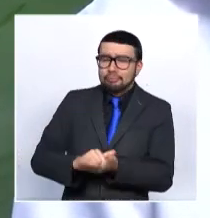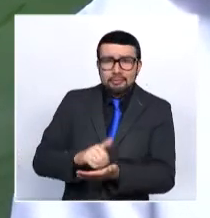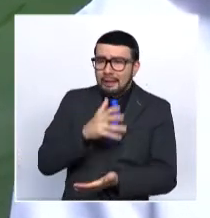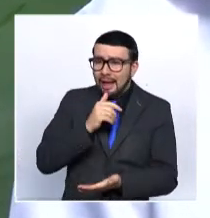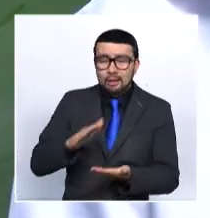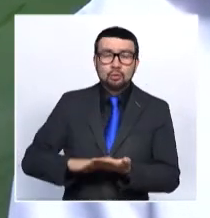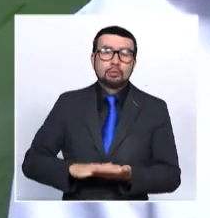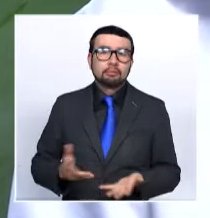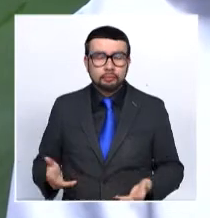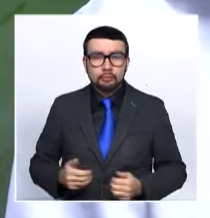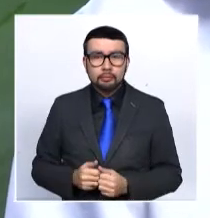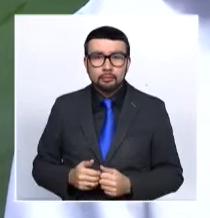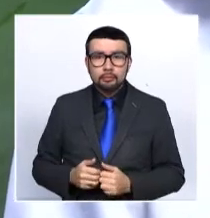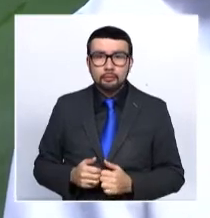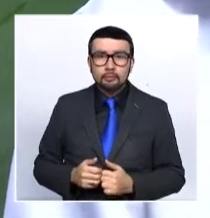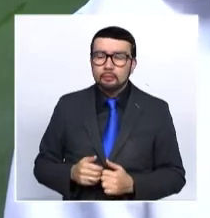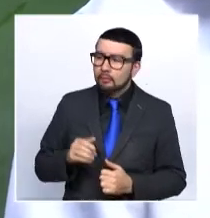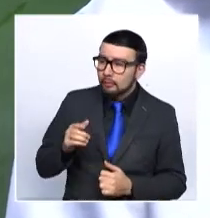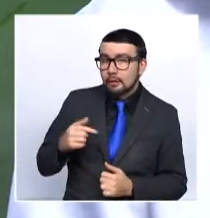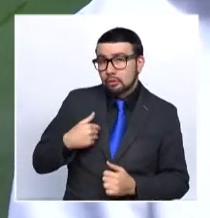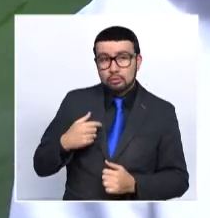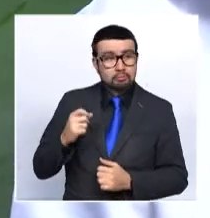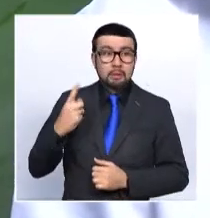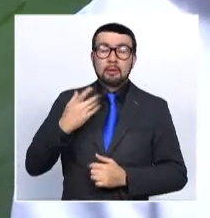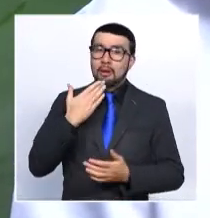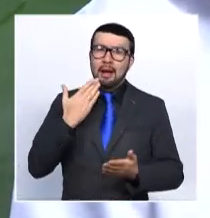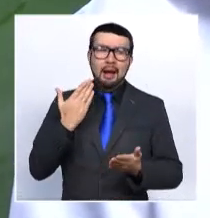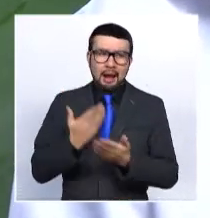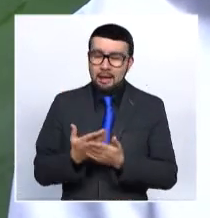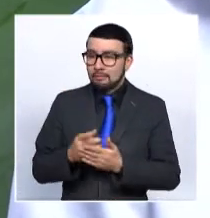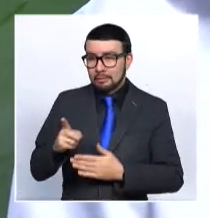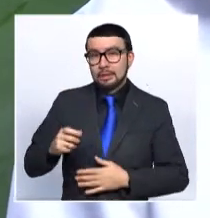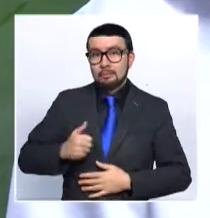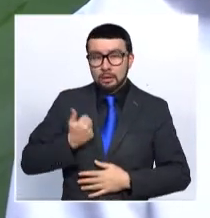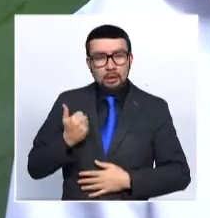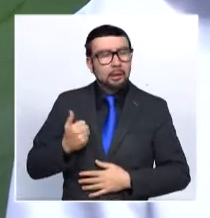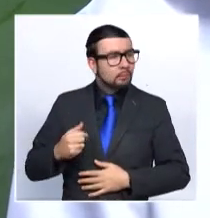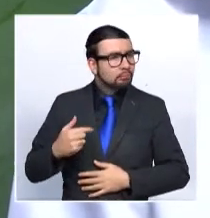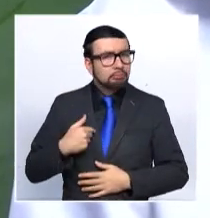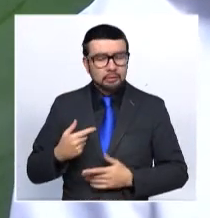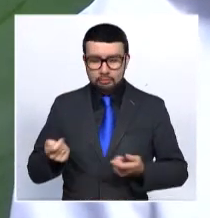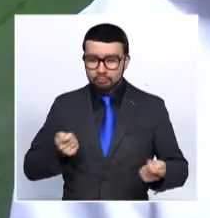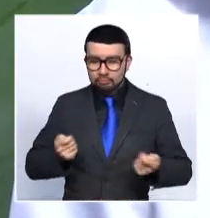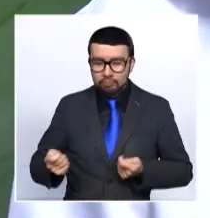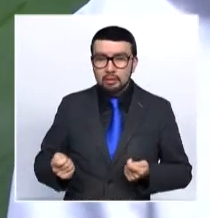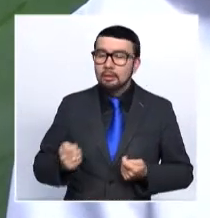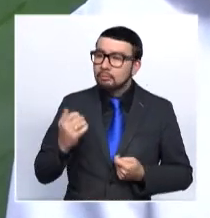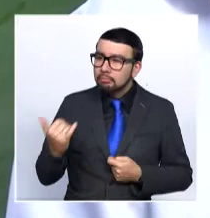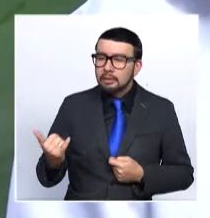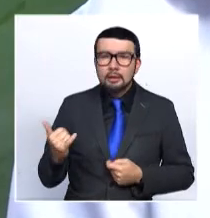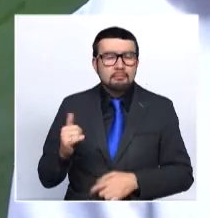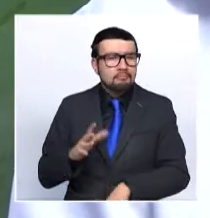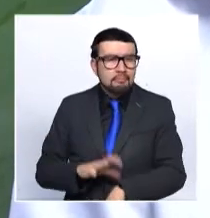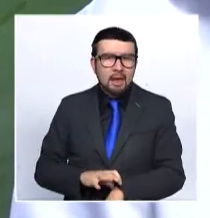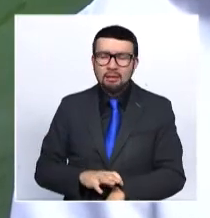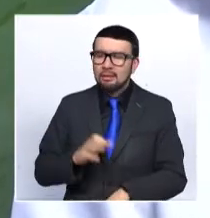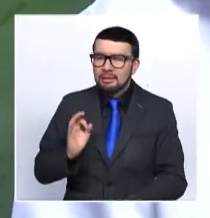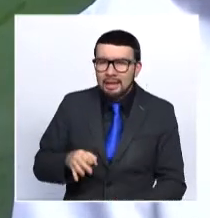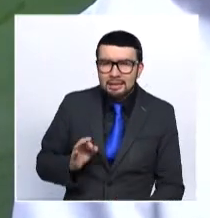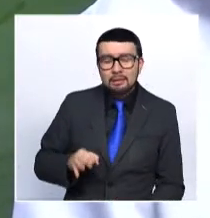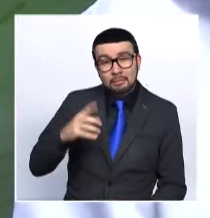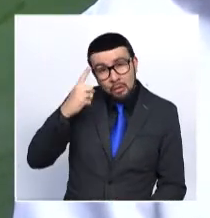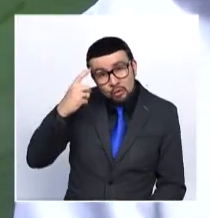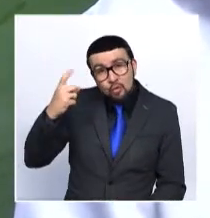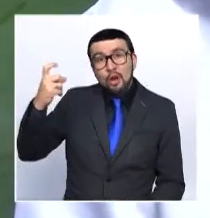desde la parte personal yo estaba muy agradecida con esta oportunidad porque me ha permitido volver a lo que uno como médico siempre sueña, ¿cierto? De lograr hacer un